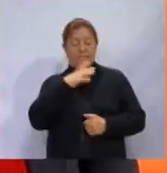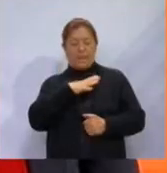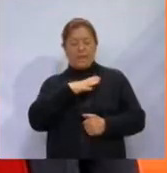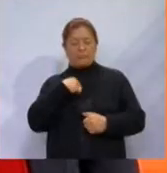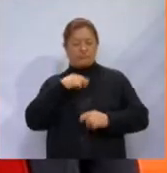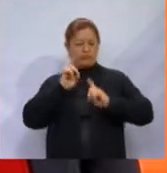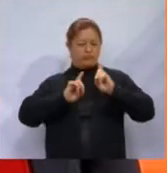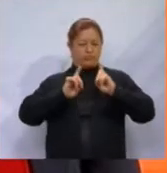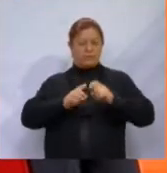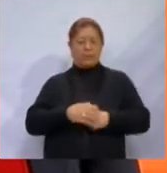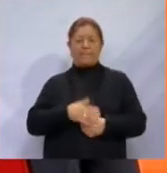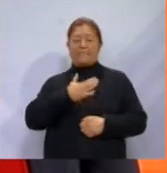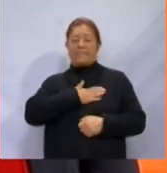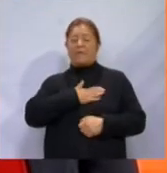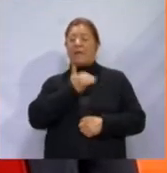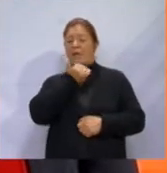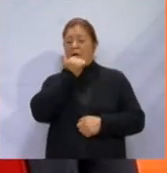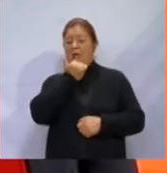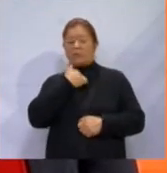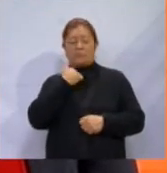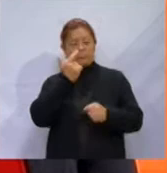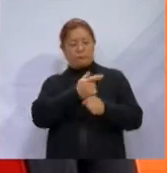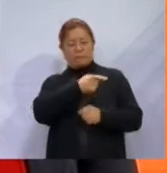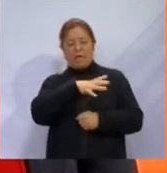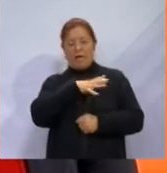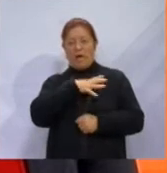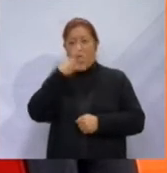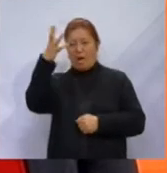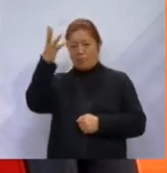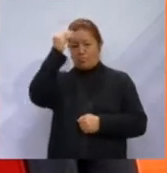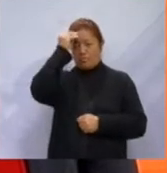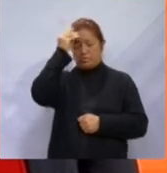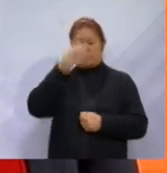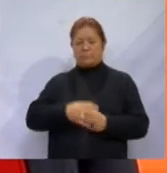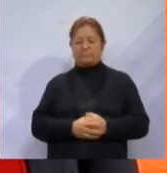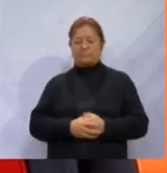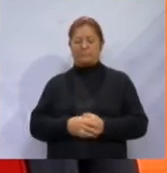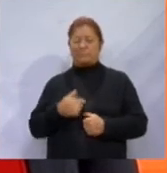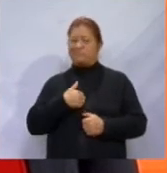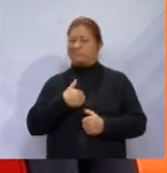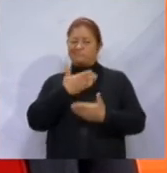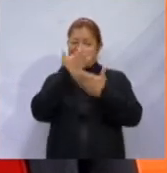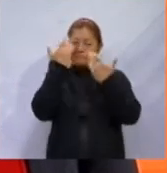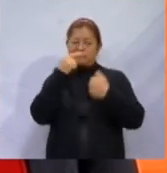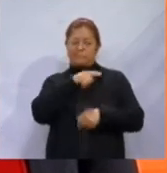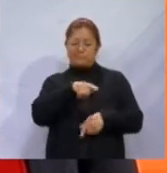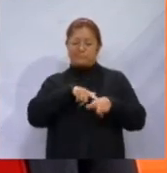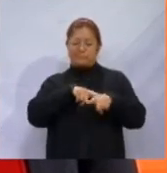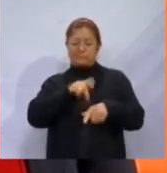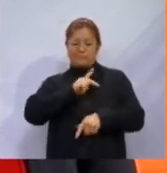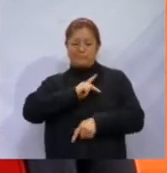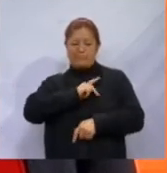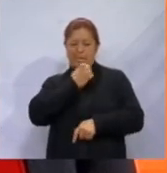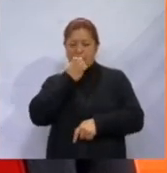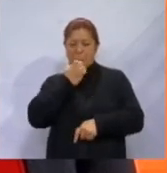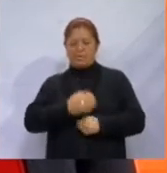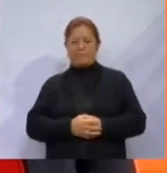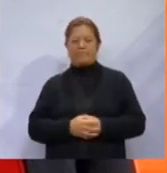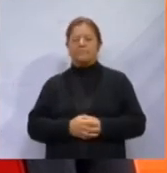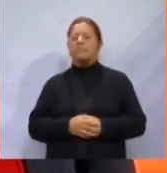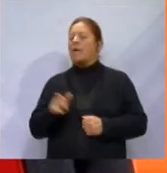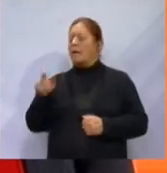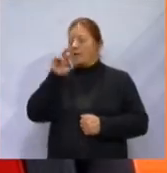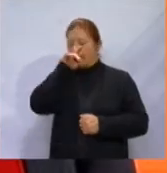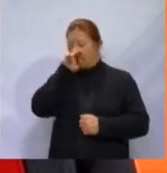duda. Uno de mis alumnos fue diagnosticado con espectro autista y no estoy segura si deba seguir asistiendo a la escuela. Claro, no